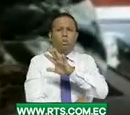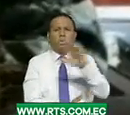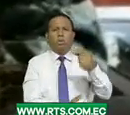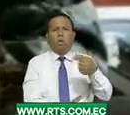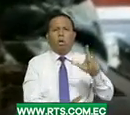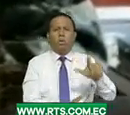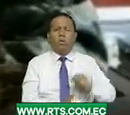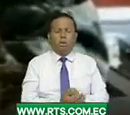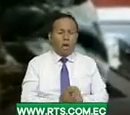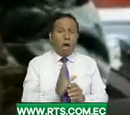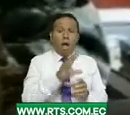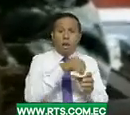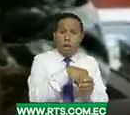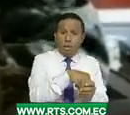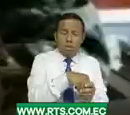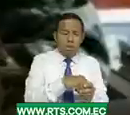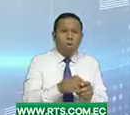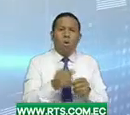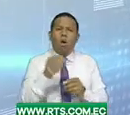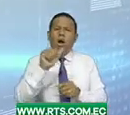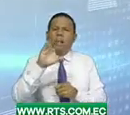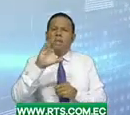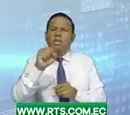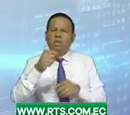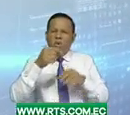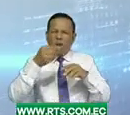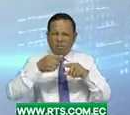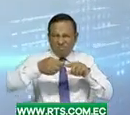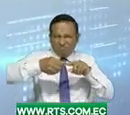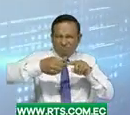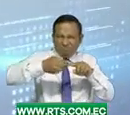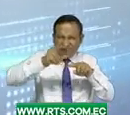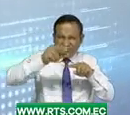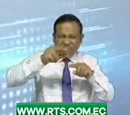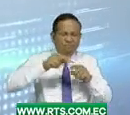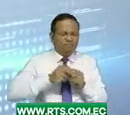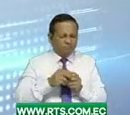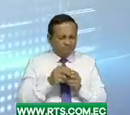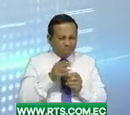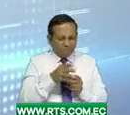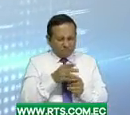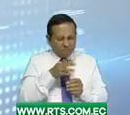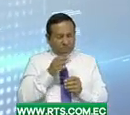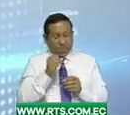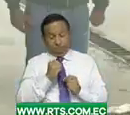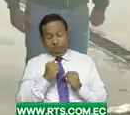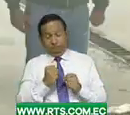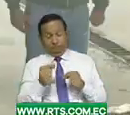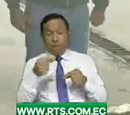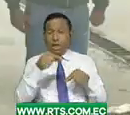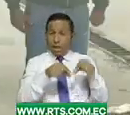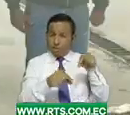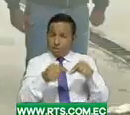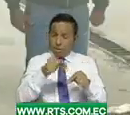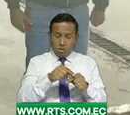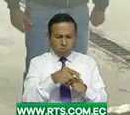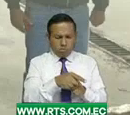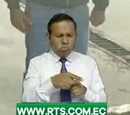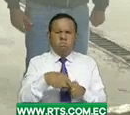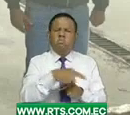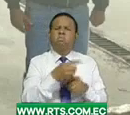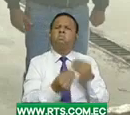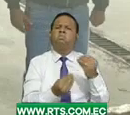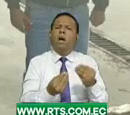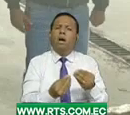se encontraba acetona. Esta sustancia química, que es sujeta a fiscalización, se utiliza para el procesamiento de